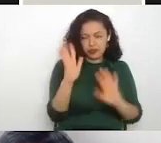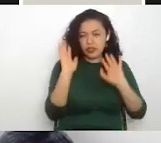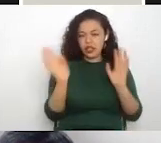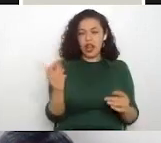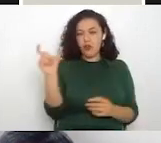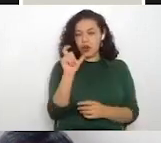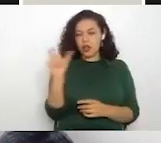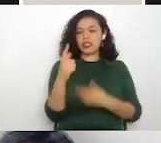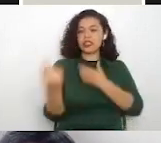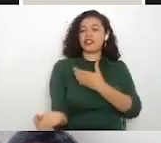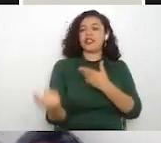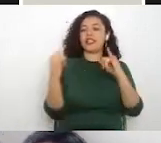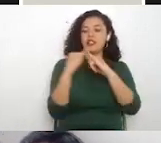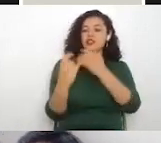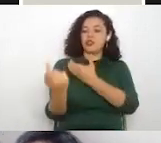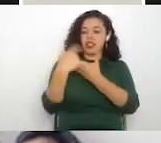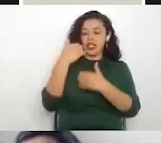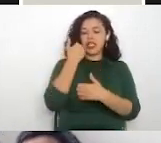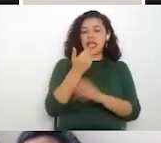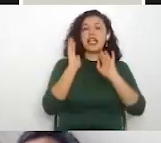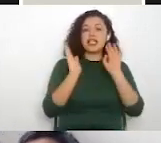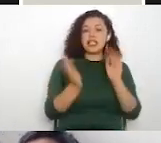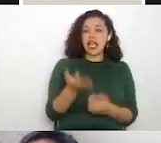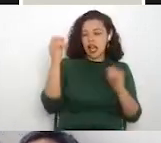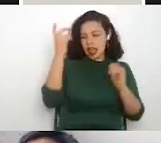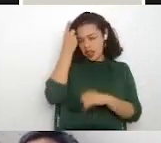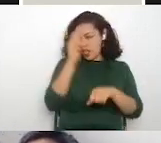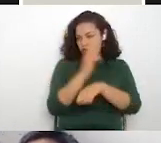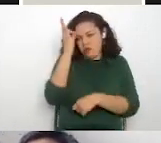quieren ingresar a la institución, ya fueron aceptados por